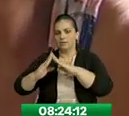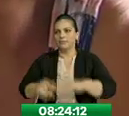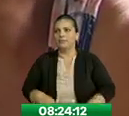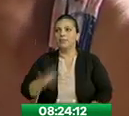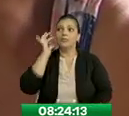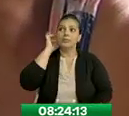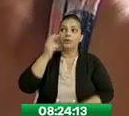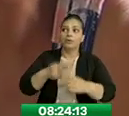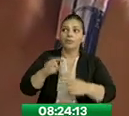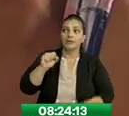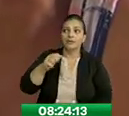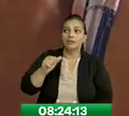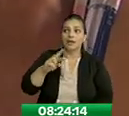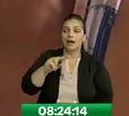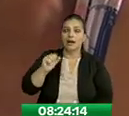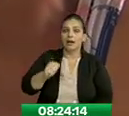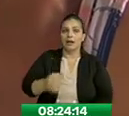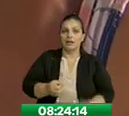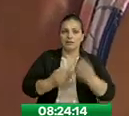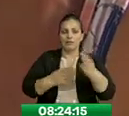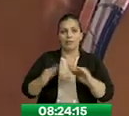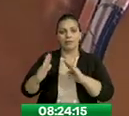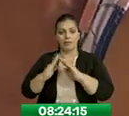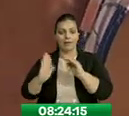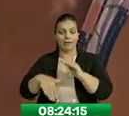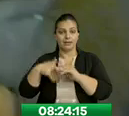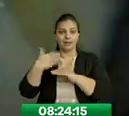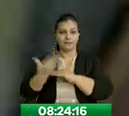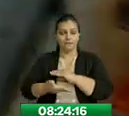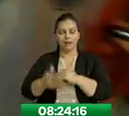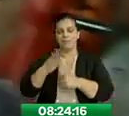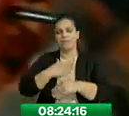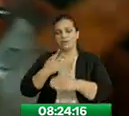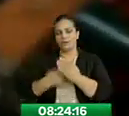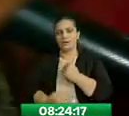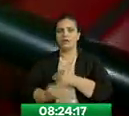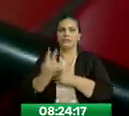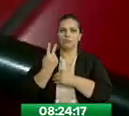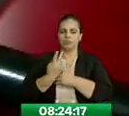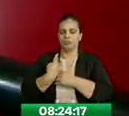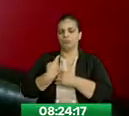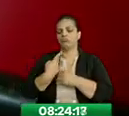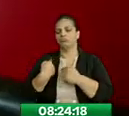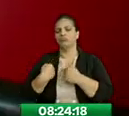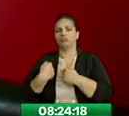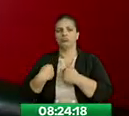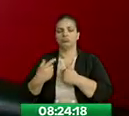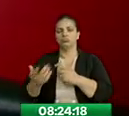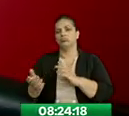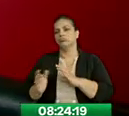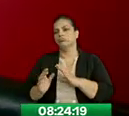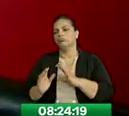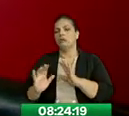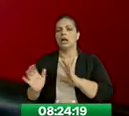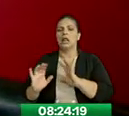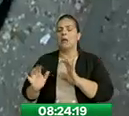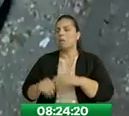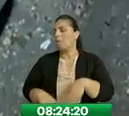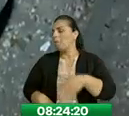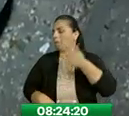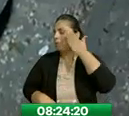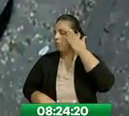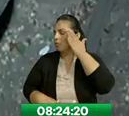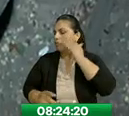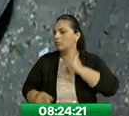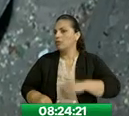cuenta cuando estábamos entretenidos que el carro venía así, cuando este señor, el chofer venía en el carro también para